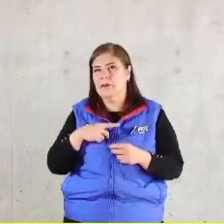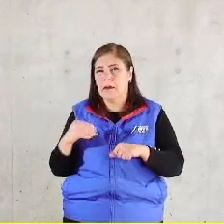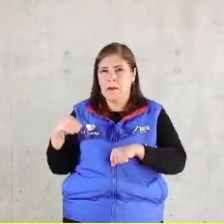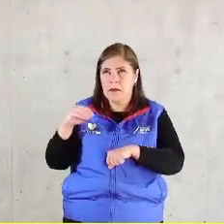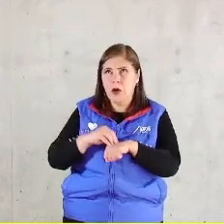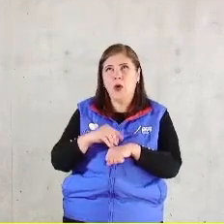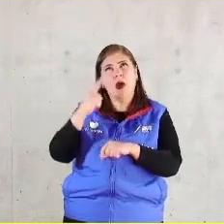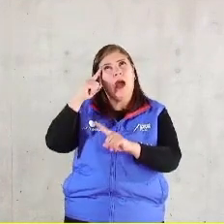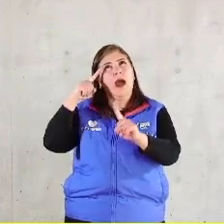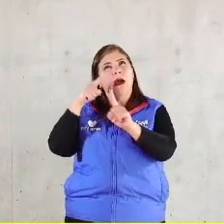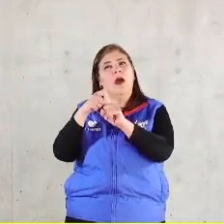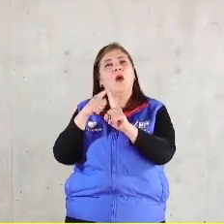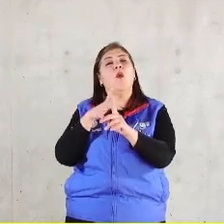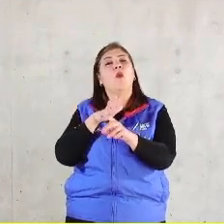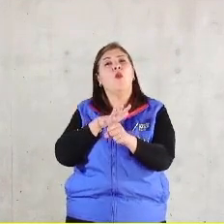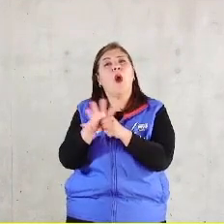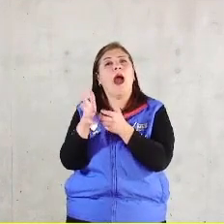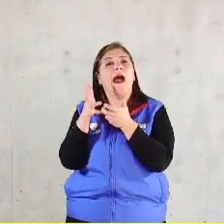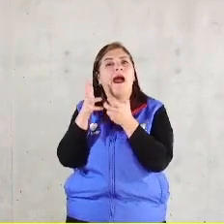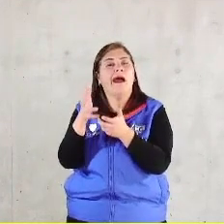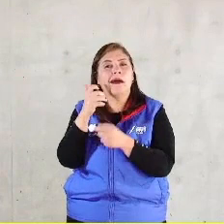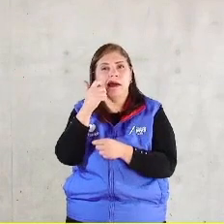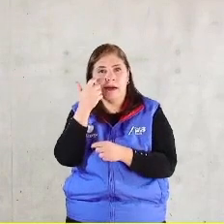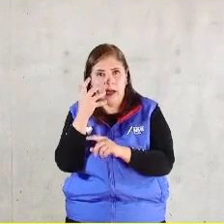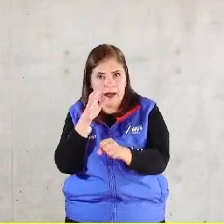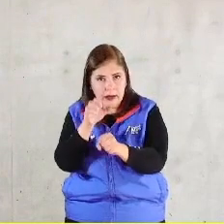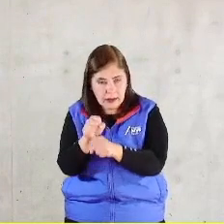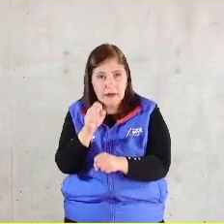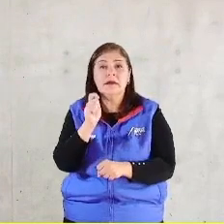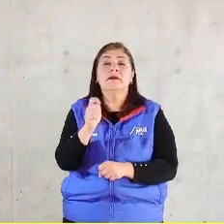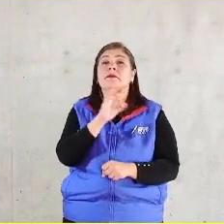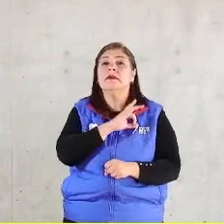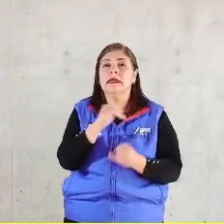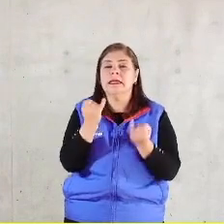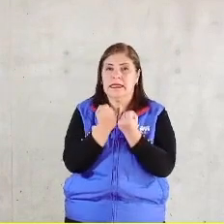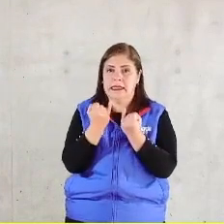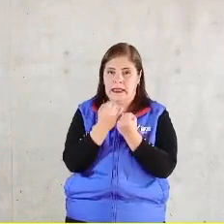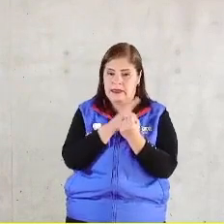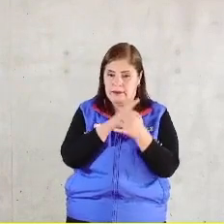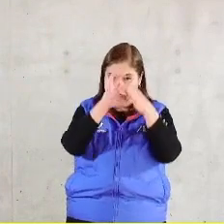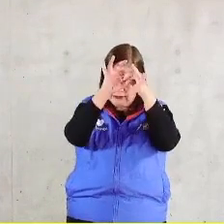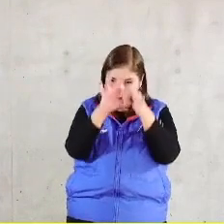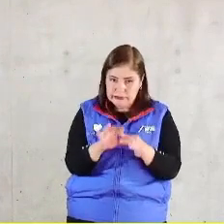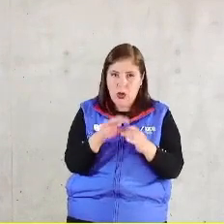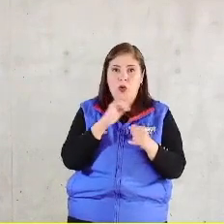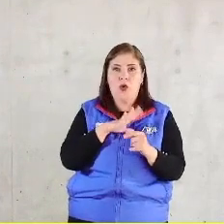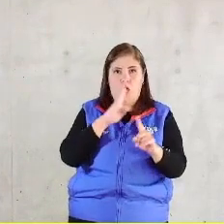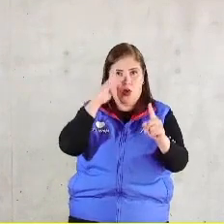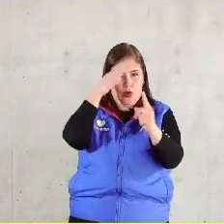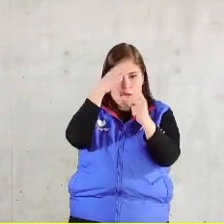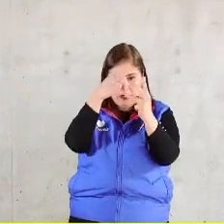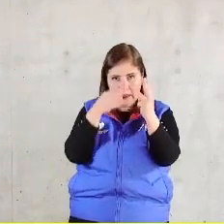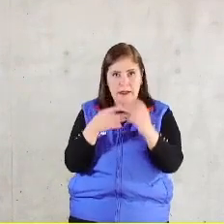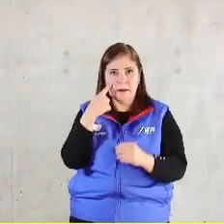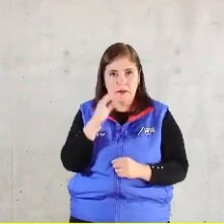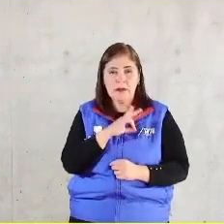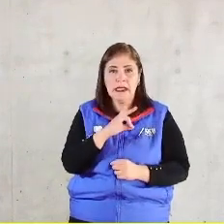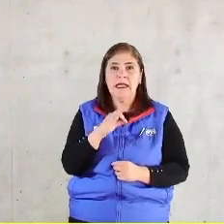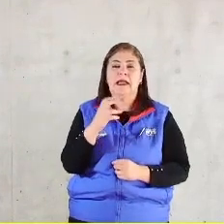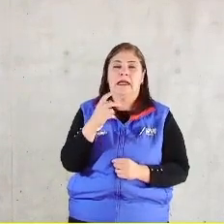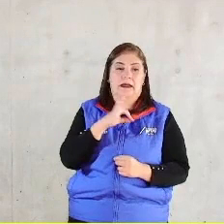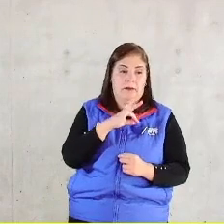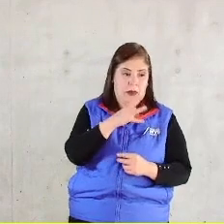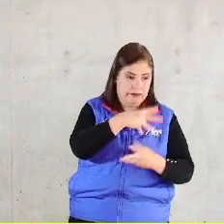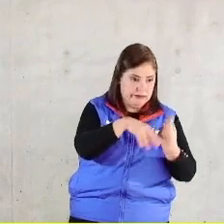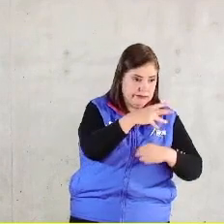una ambición, alinear esos objetivos con el negocio. Es importante alinear lo que queremos lograr de manera sostenible y alinearlo